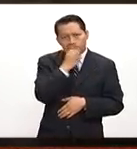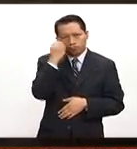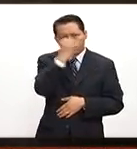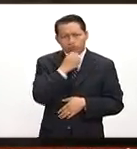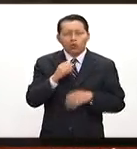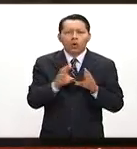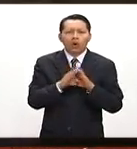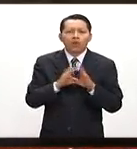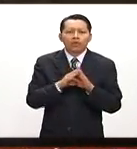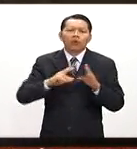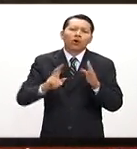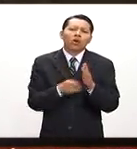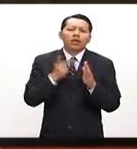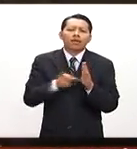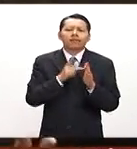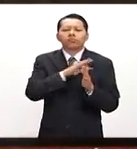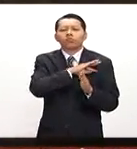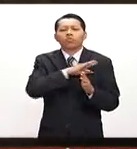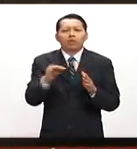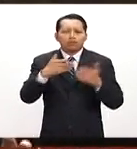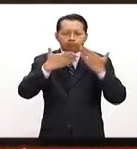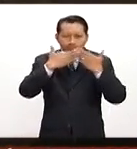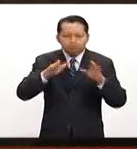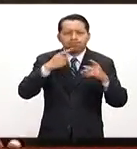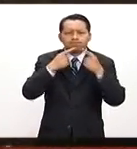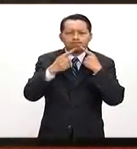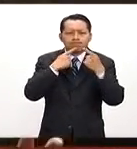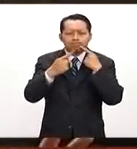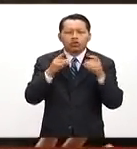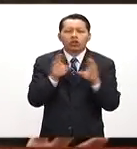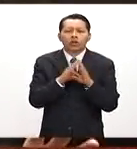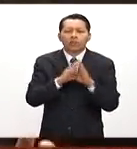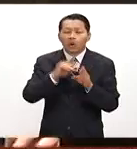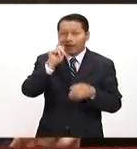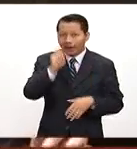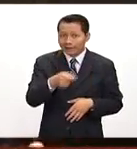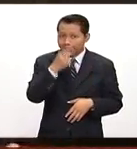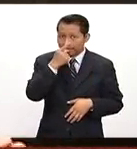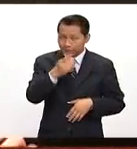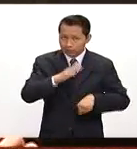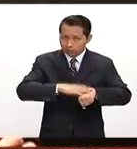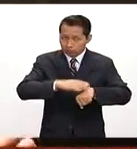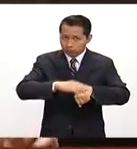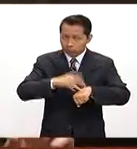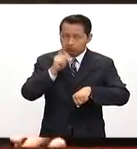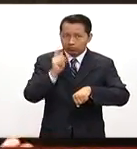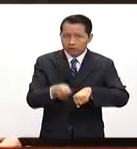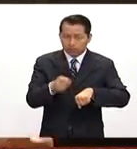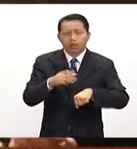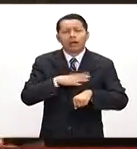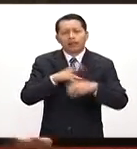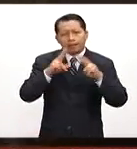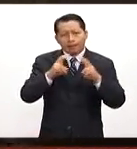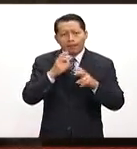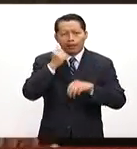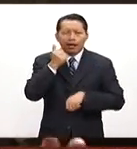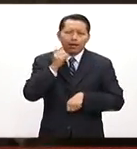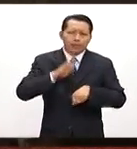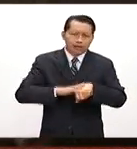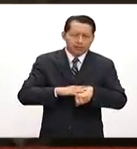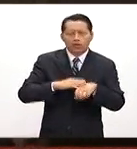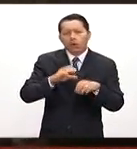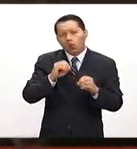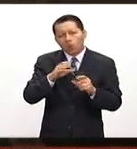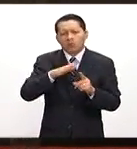poder restablecer mesas, reitero, mesas para atender temas administrativos y diversas